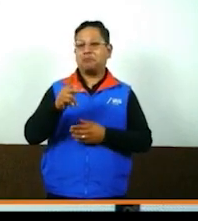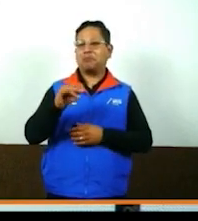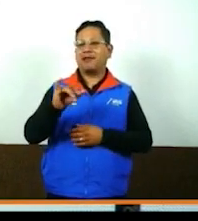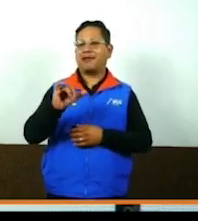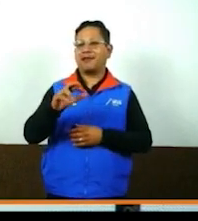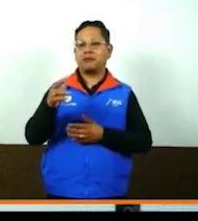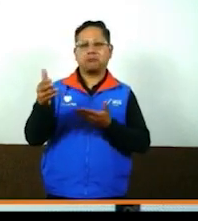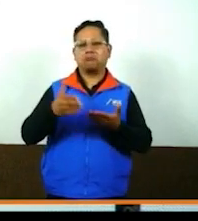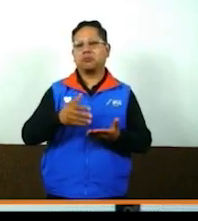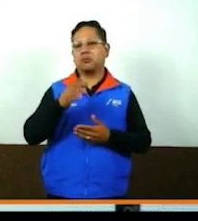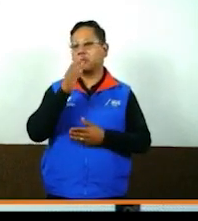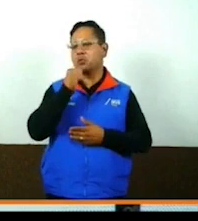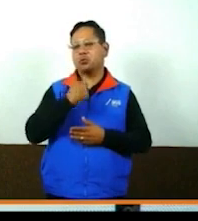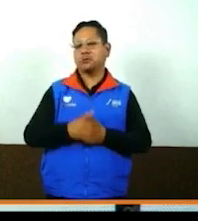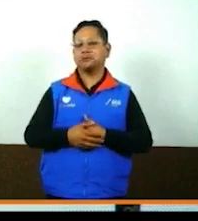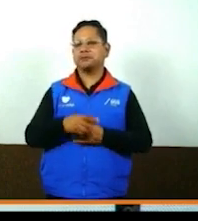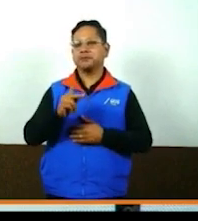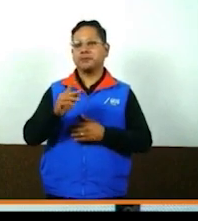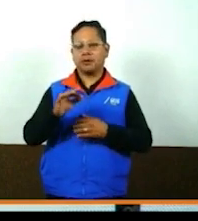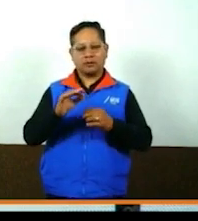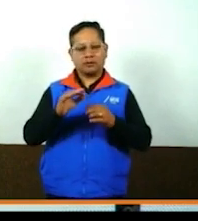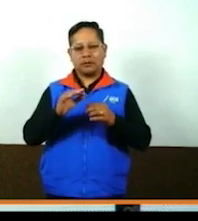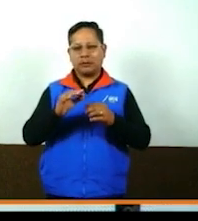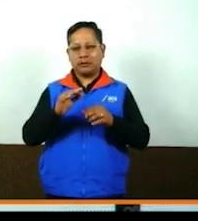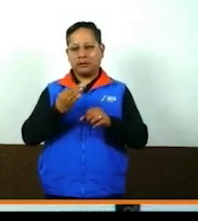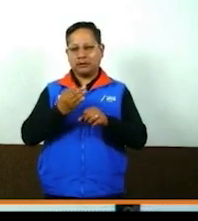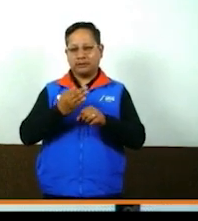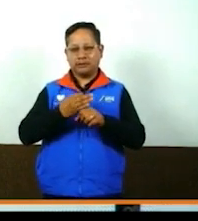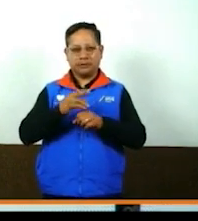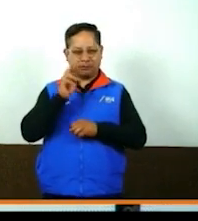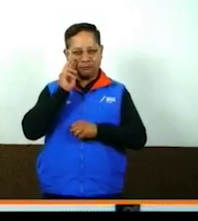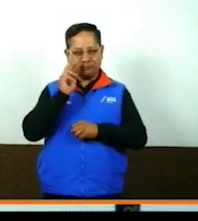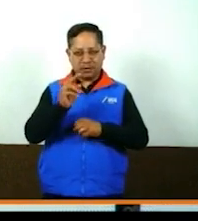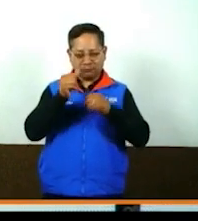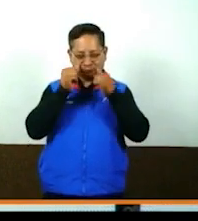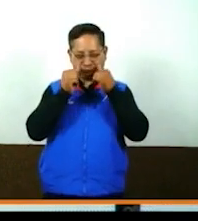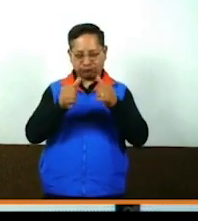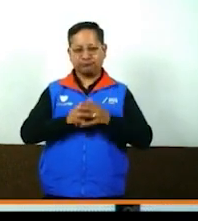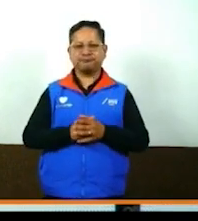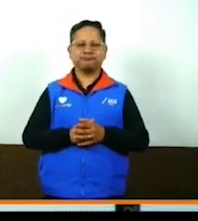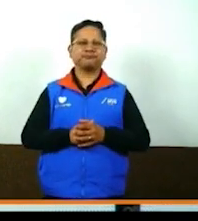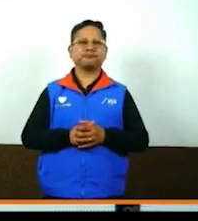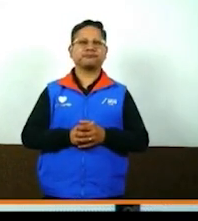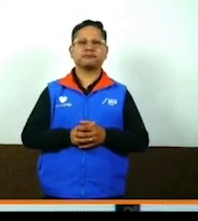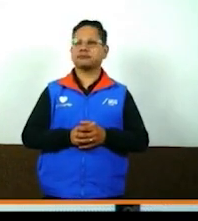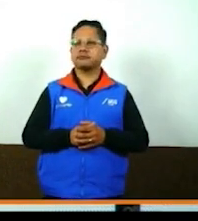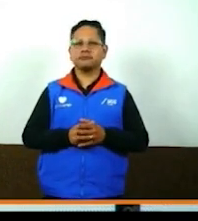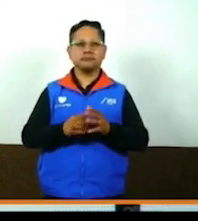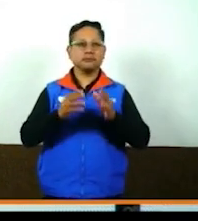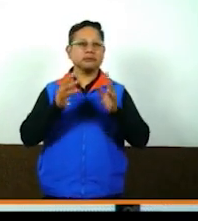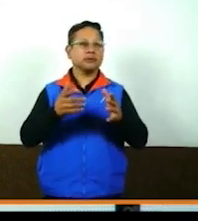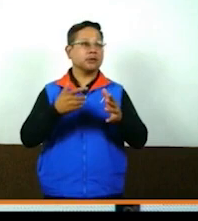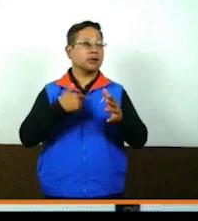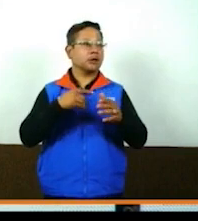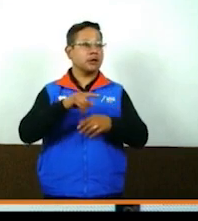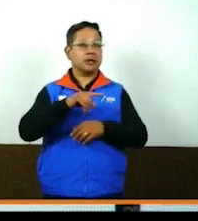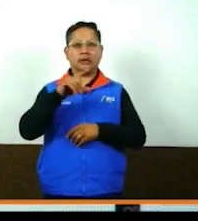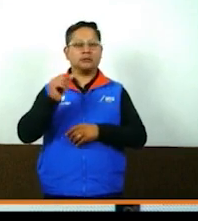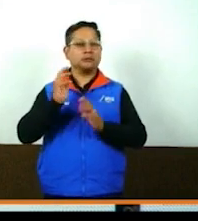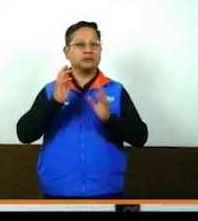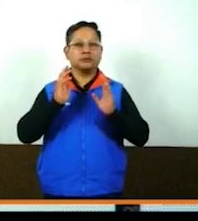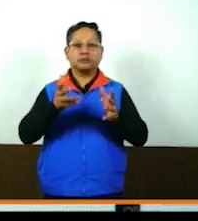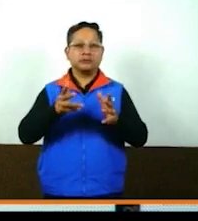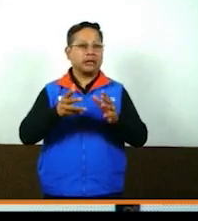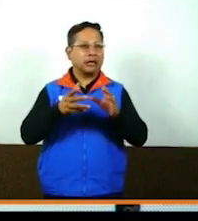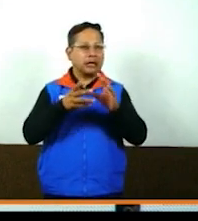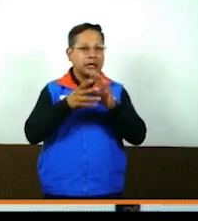pero está atenta a la ceremonia. Y bueno, como ya no vaya a poder intervenir después, también